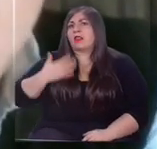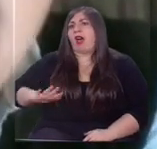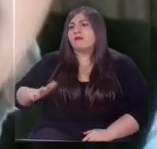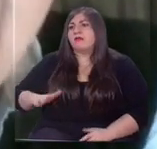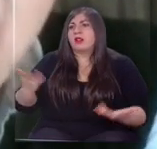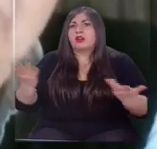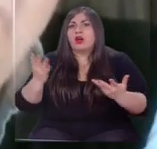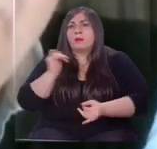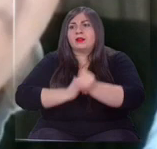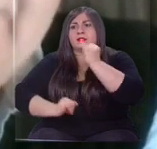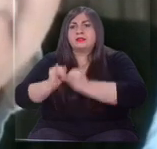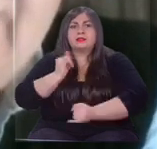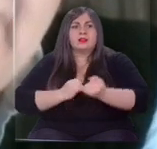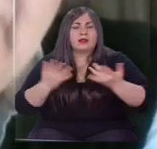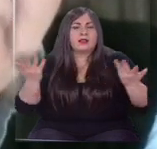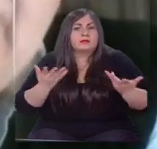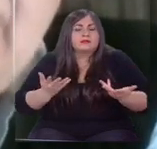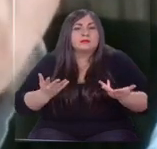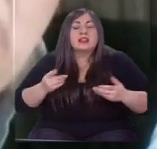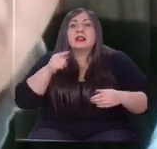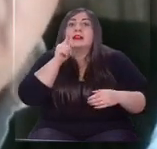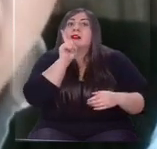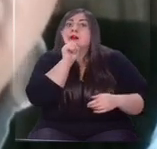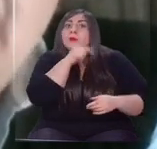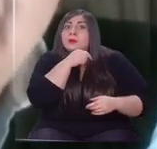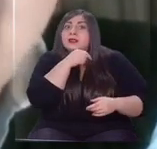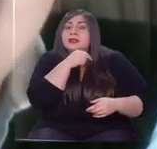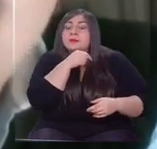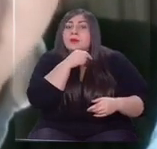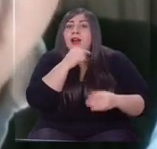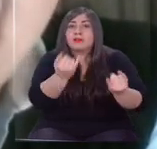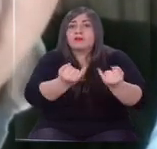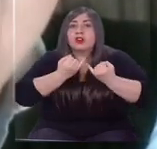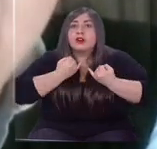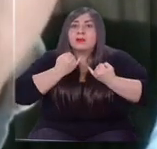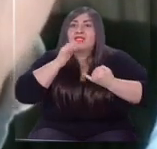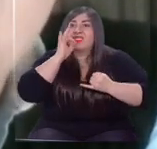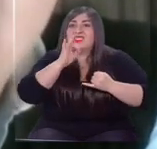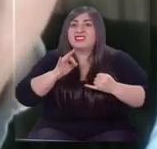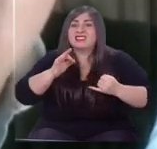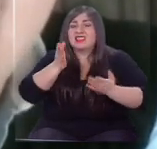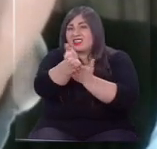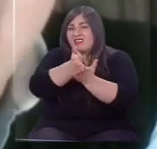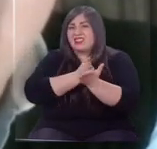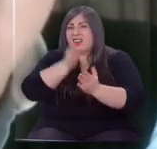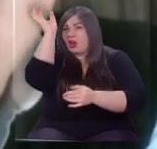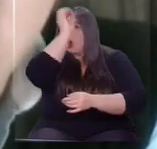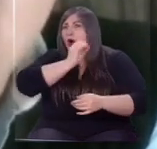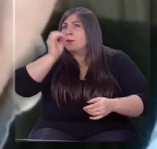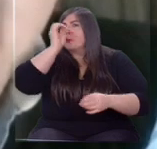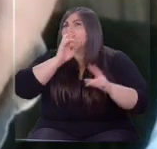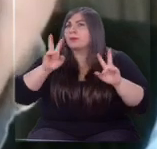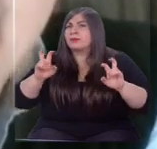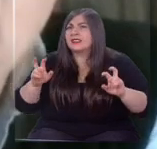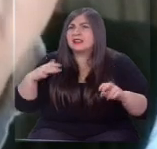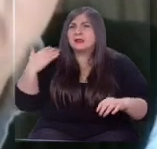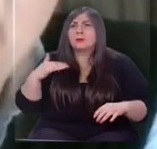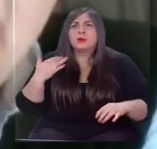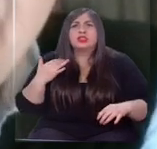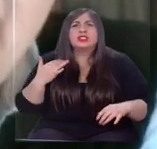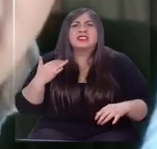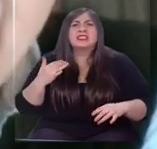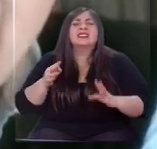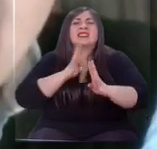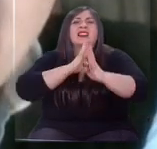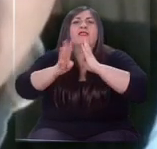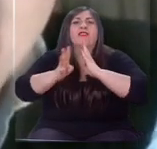si online o de forma presencial. Y el último dato es que ahí está bastante dividida la opinión sobre algo que es bien complicado, que es la suspensión de las